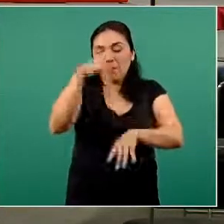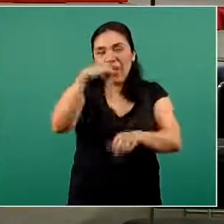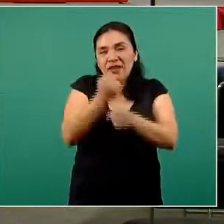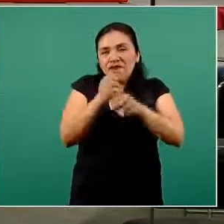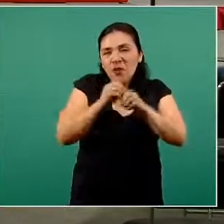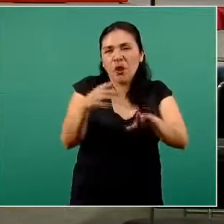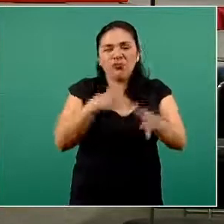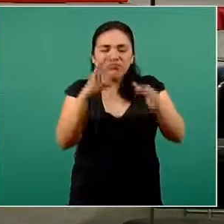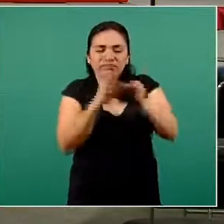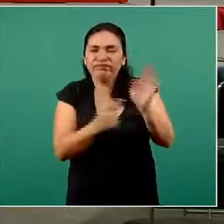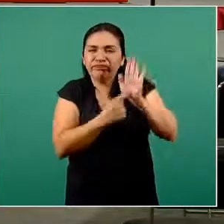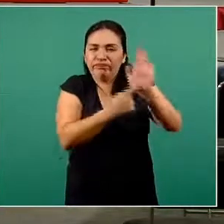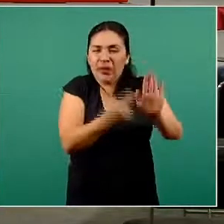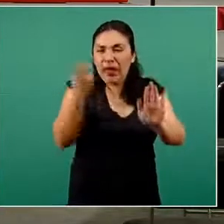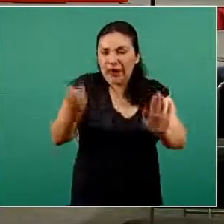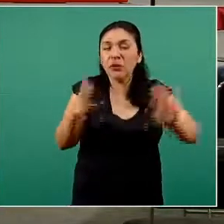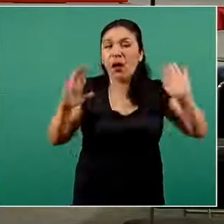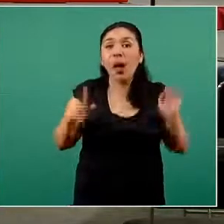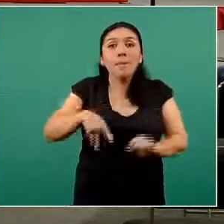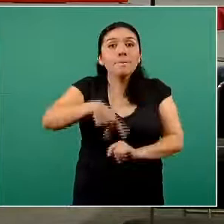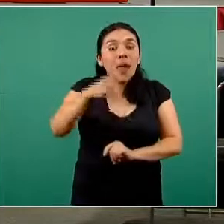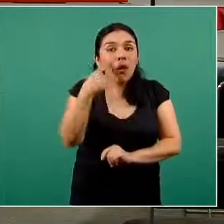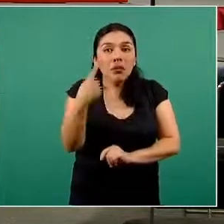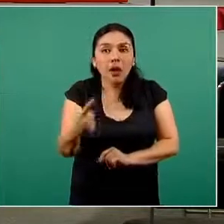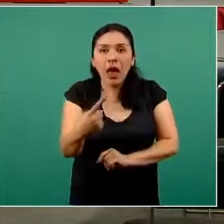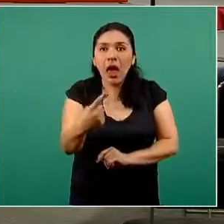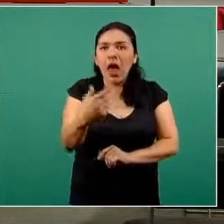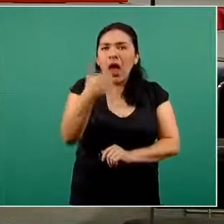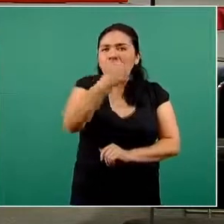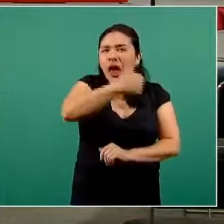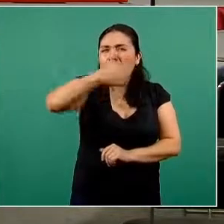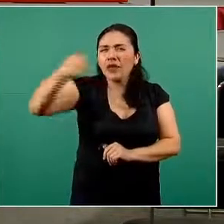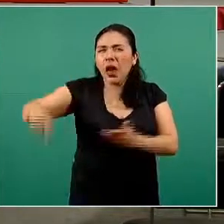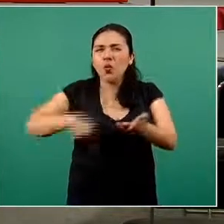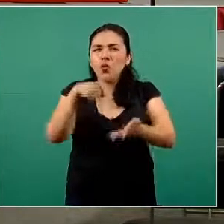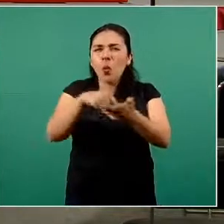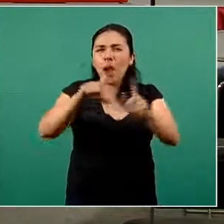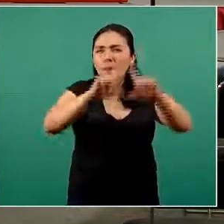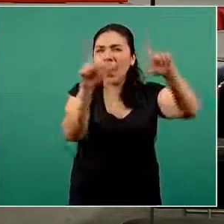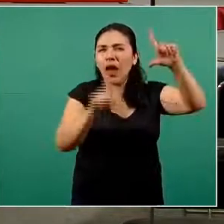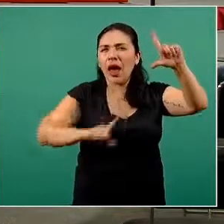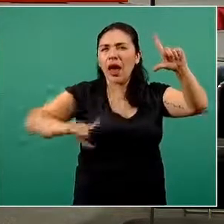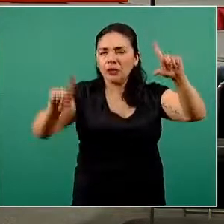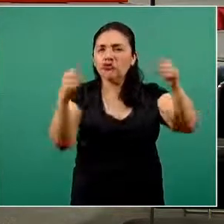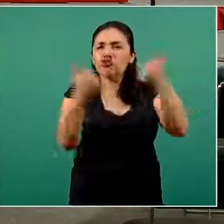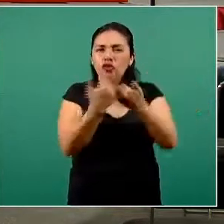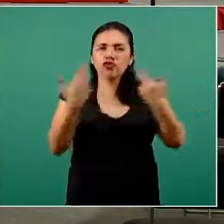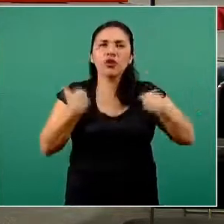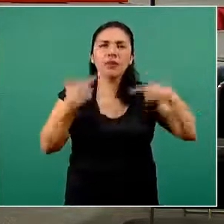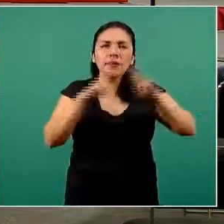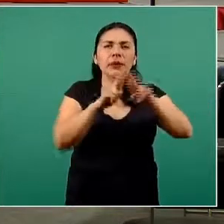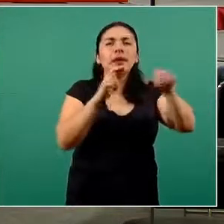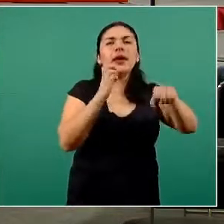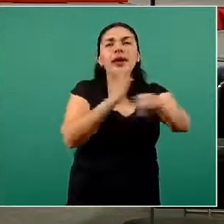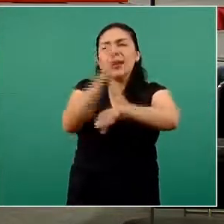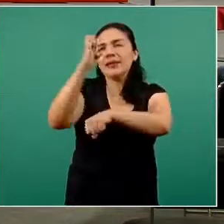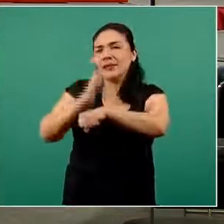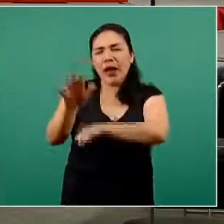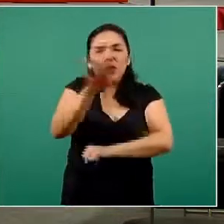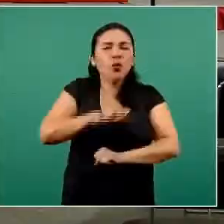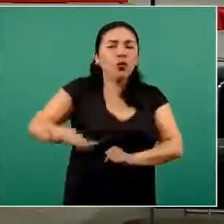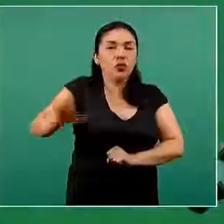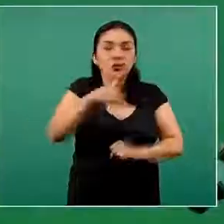de presentarla, es que cada parte del país, en este caso representada por los estados libres y